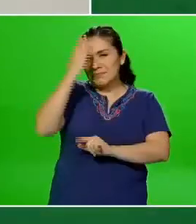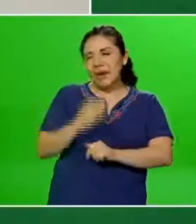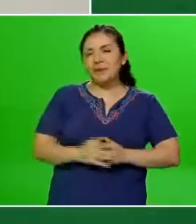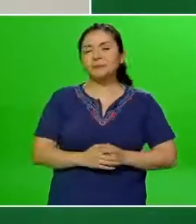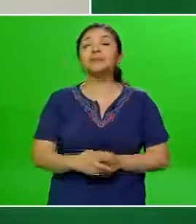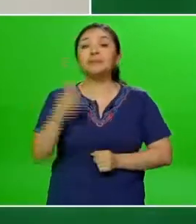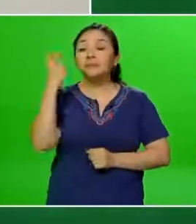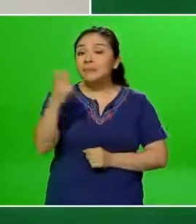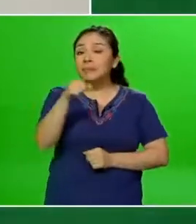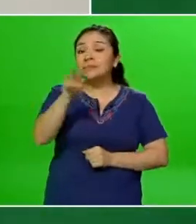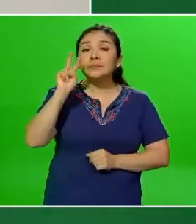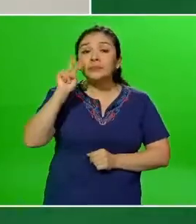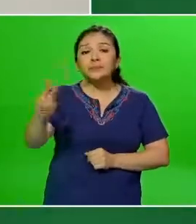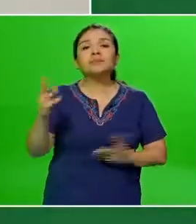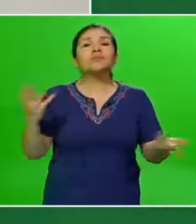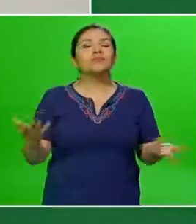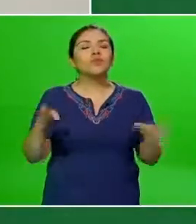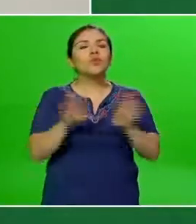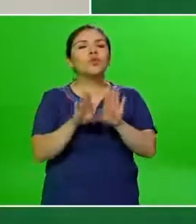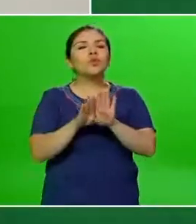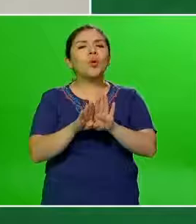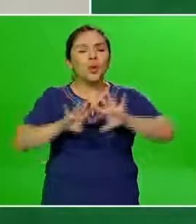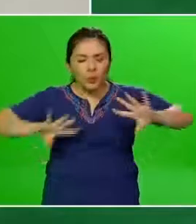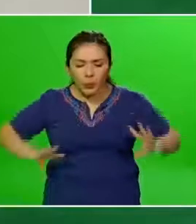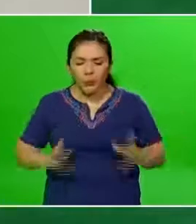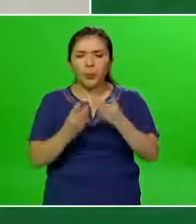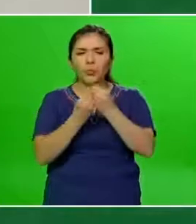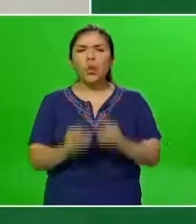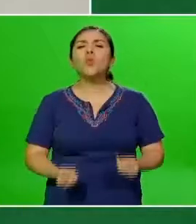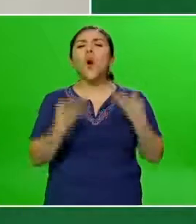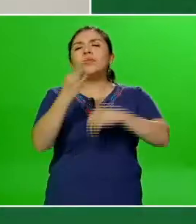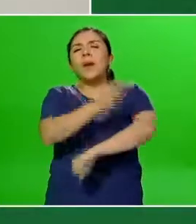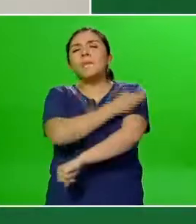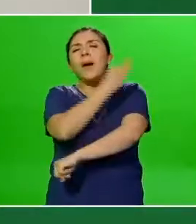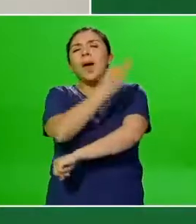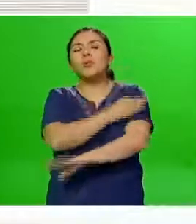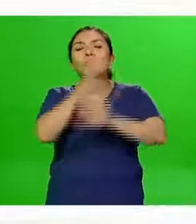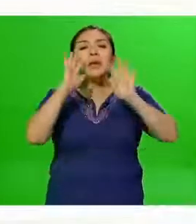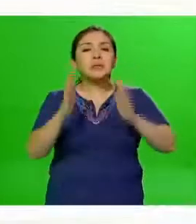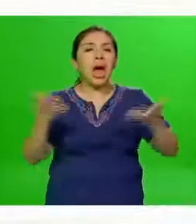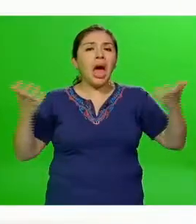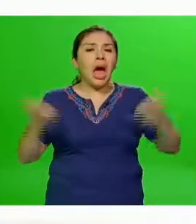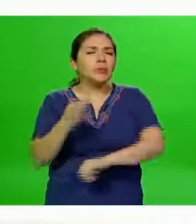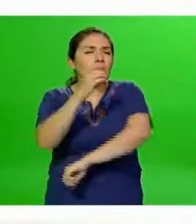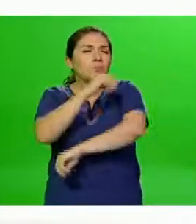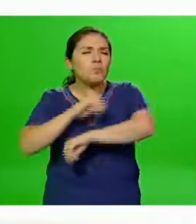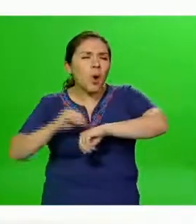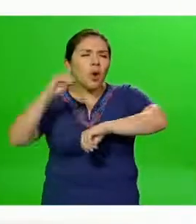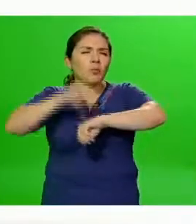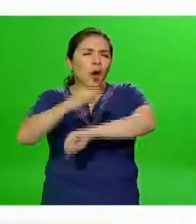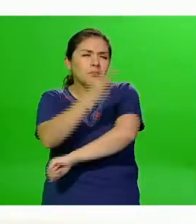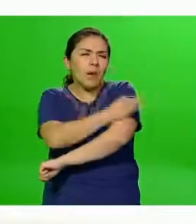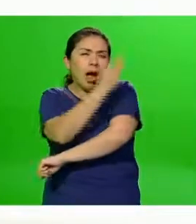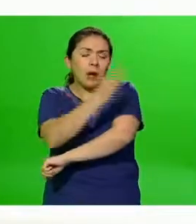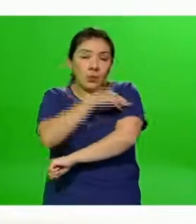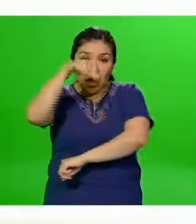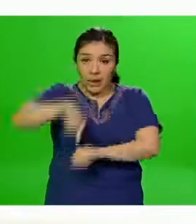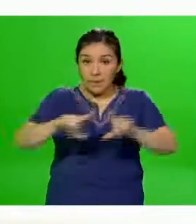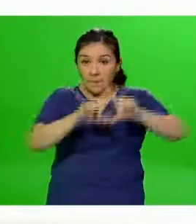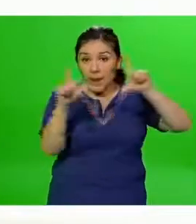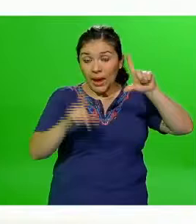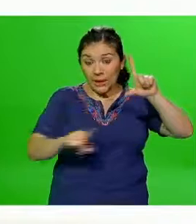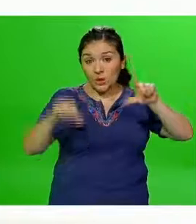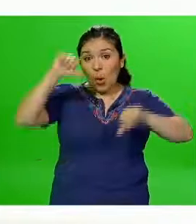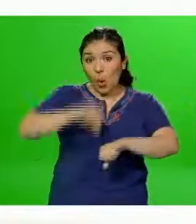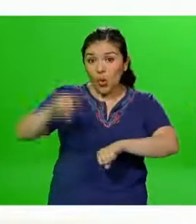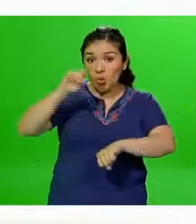podemos ver precisamente el número acumulado de las dosis que hasta el momento se han aplicado en todo el país para el